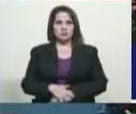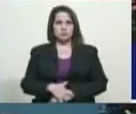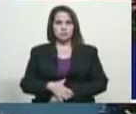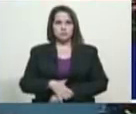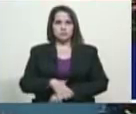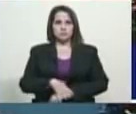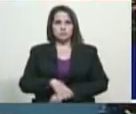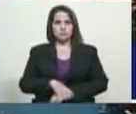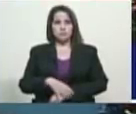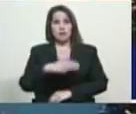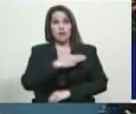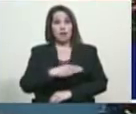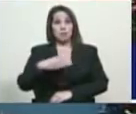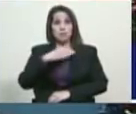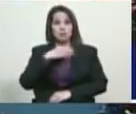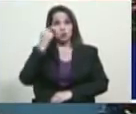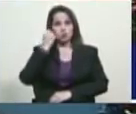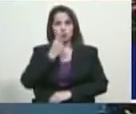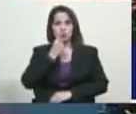en la misión Sucre.